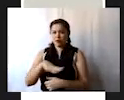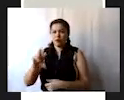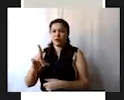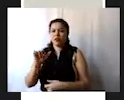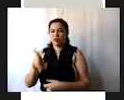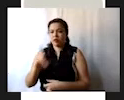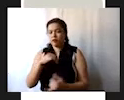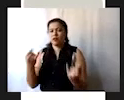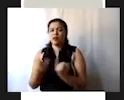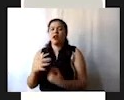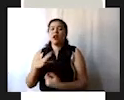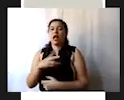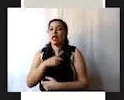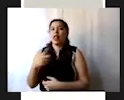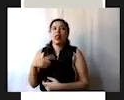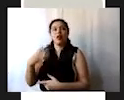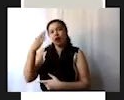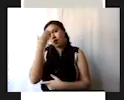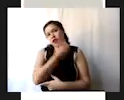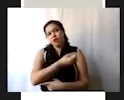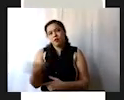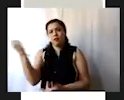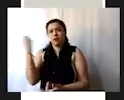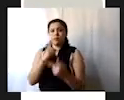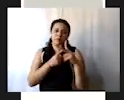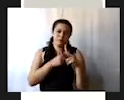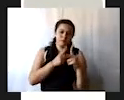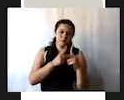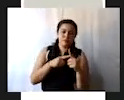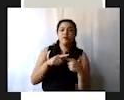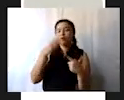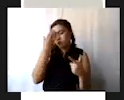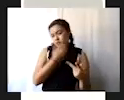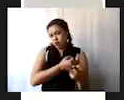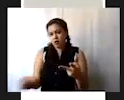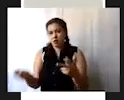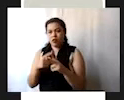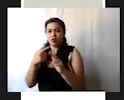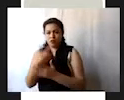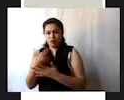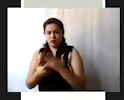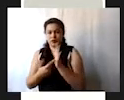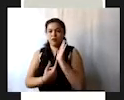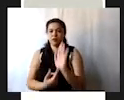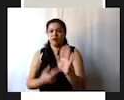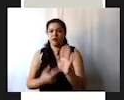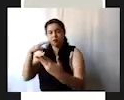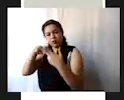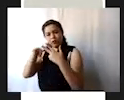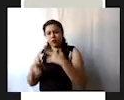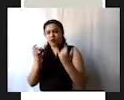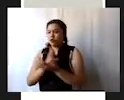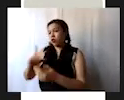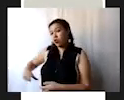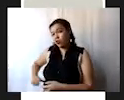también tienen que ser capaces de medir, tienen que ser capaces de rendir cuentas. La transparencia no solo se le exige a los gobiernos o al